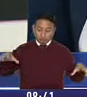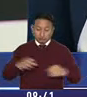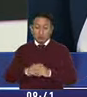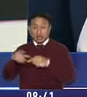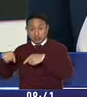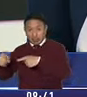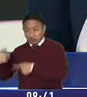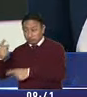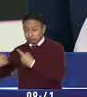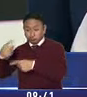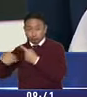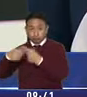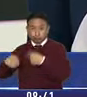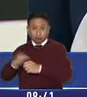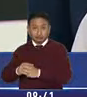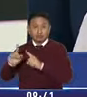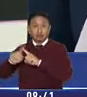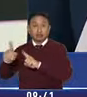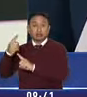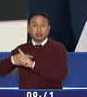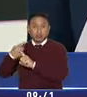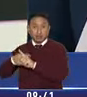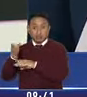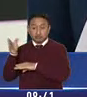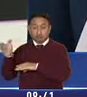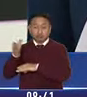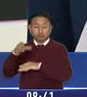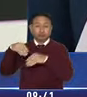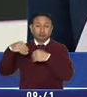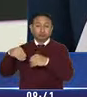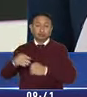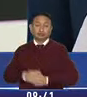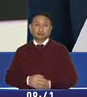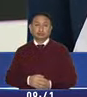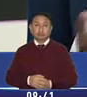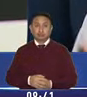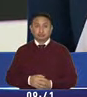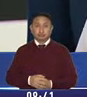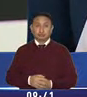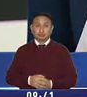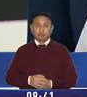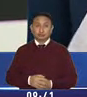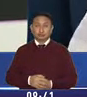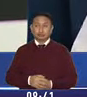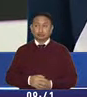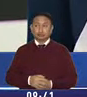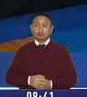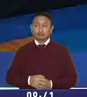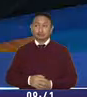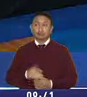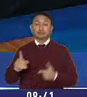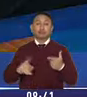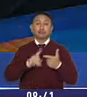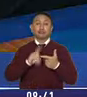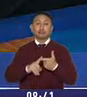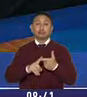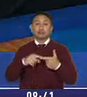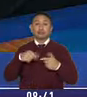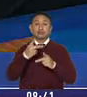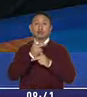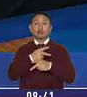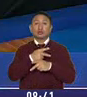ahí realicemos la distribución para los supermercados, mercados y para las ferias productivas. Pero por otro lado también existen